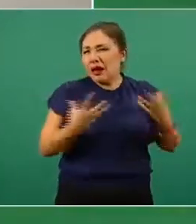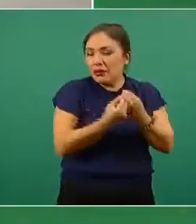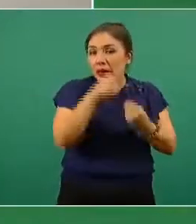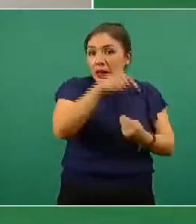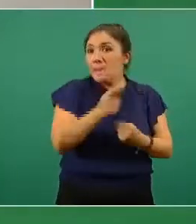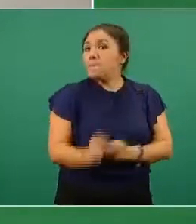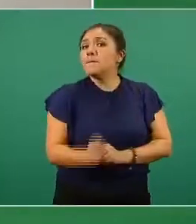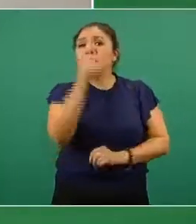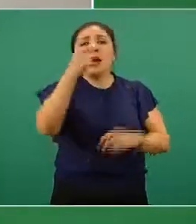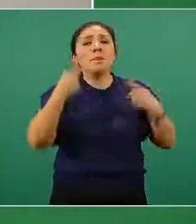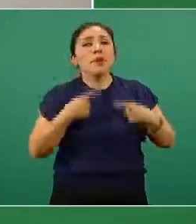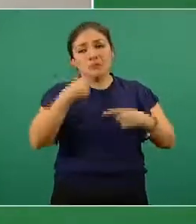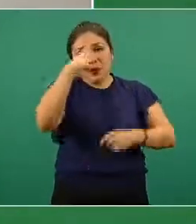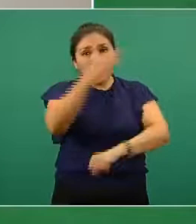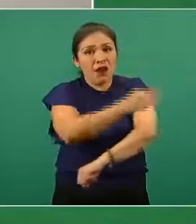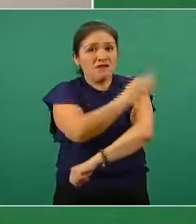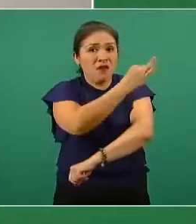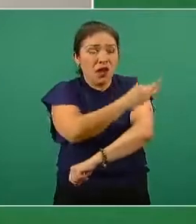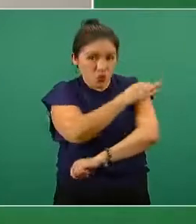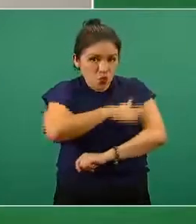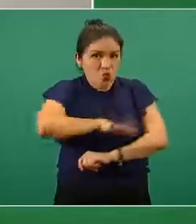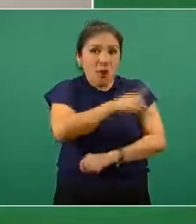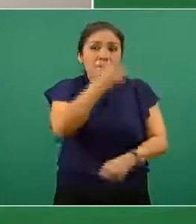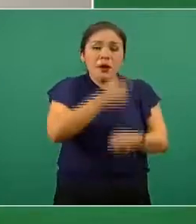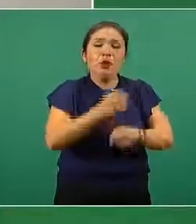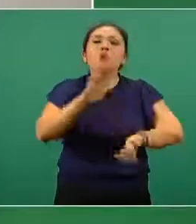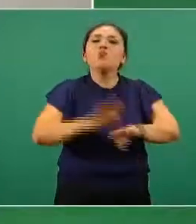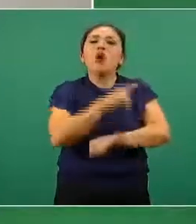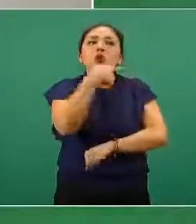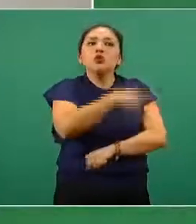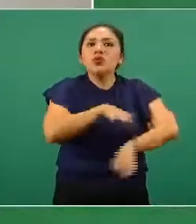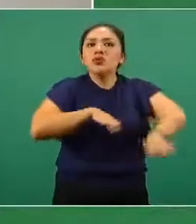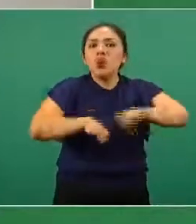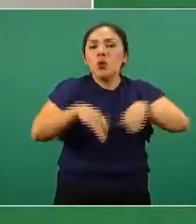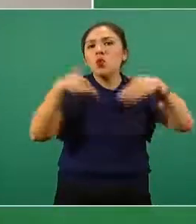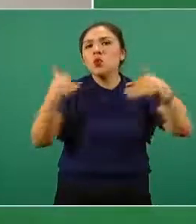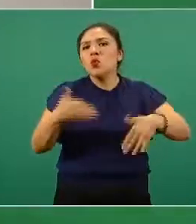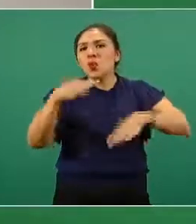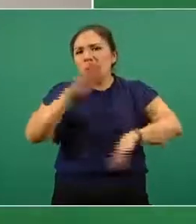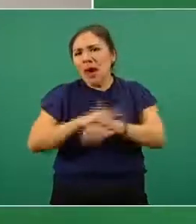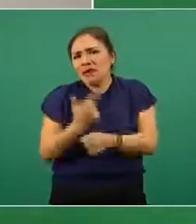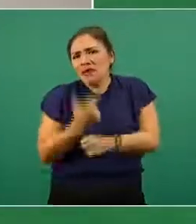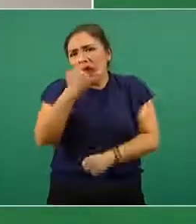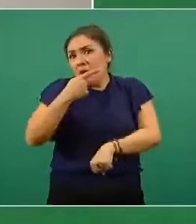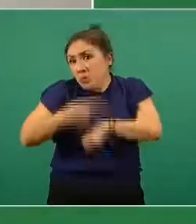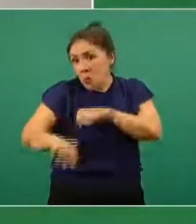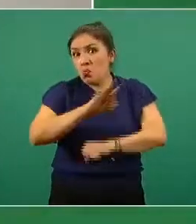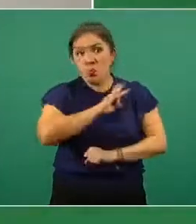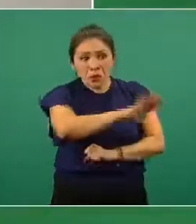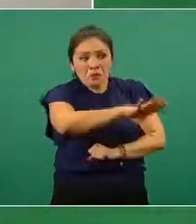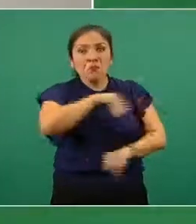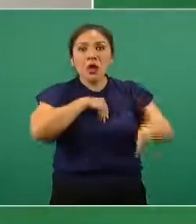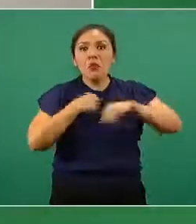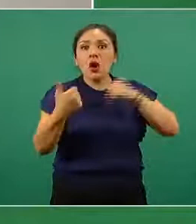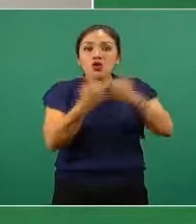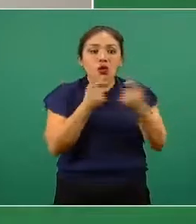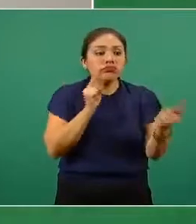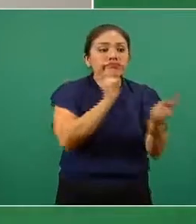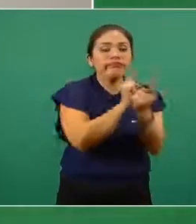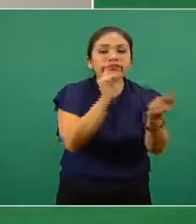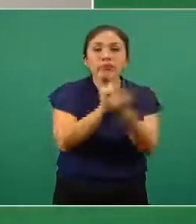fueron las primeras en ser vacunadas por el extraordinario riesgo que representa el atender a